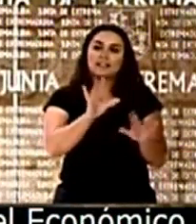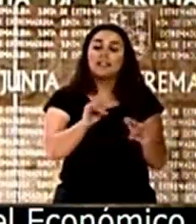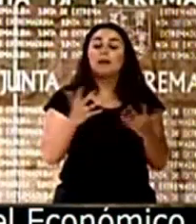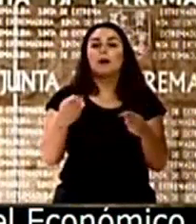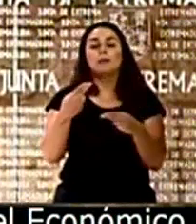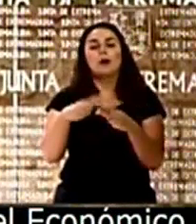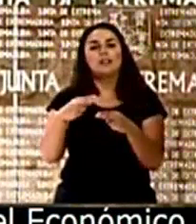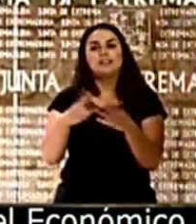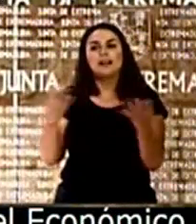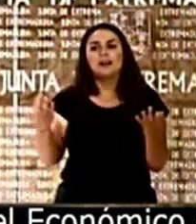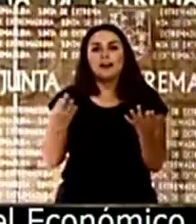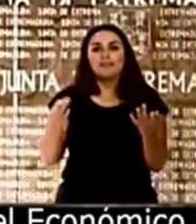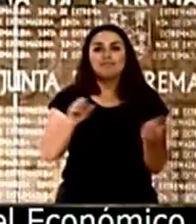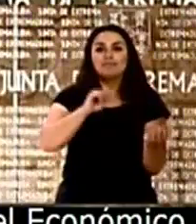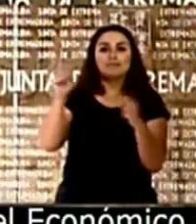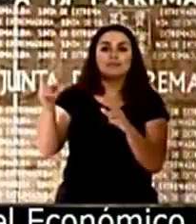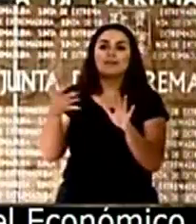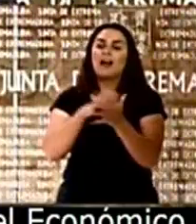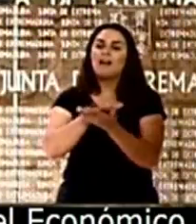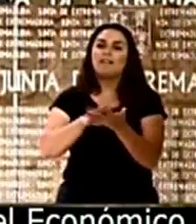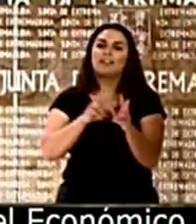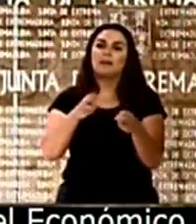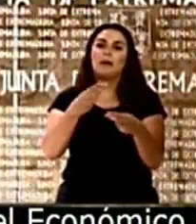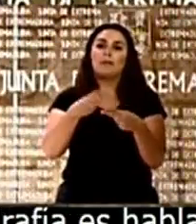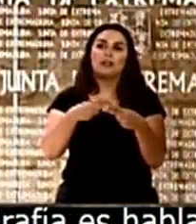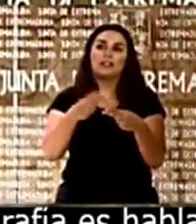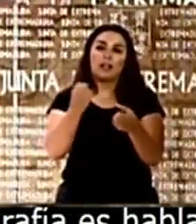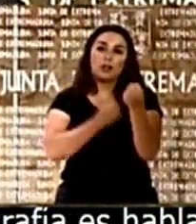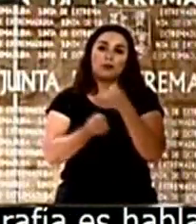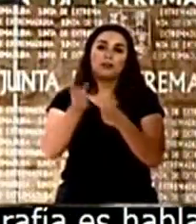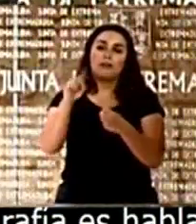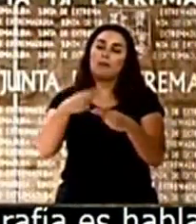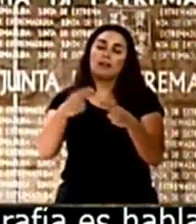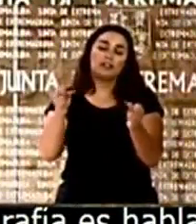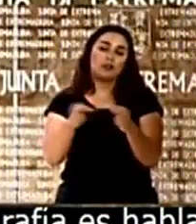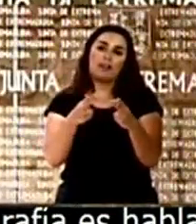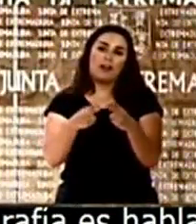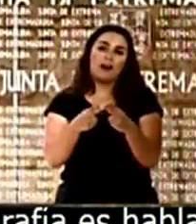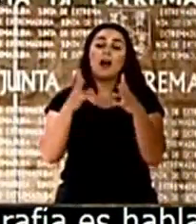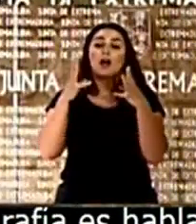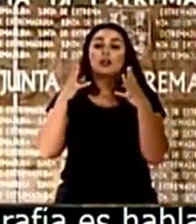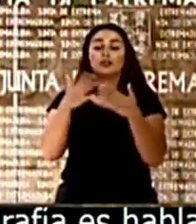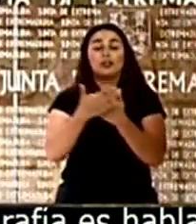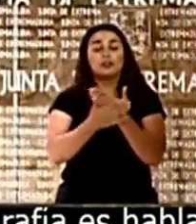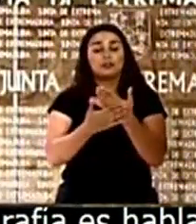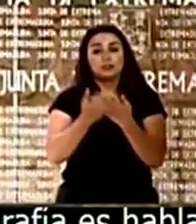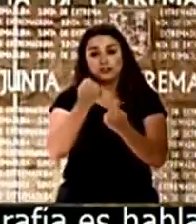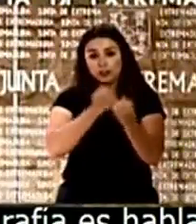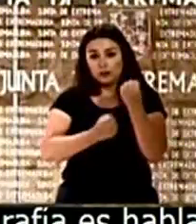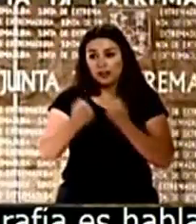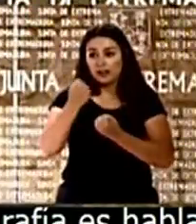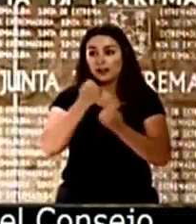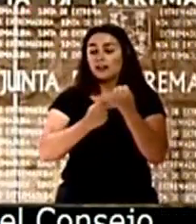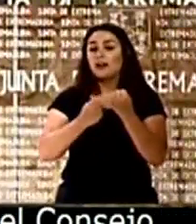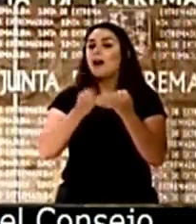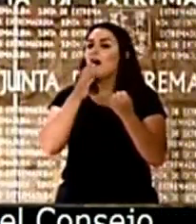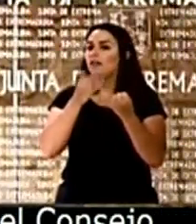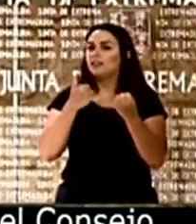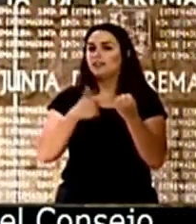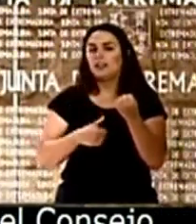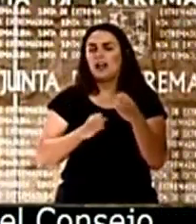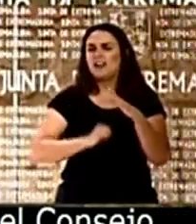política, demografía es hablar de políticas económicas y de políticas sociales. Y el Consejo Económico y Social, como ustedes bien saben, es el máximo órgano